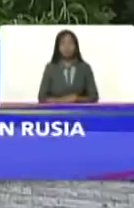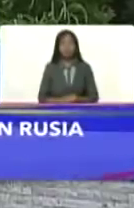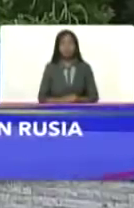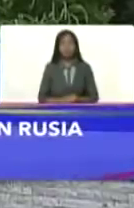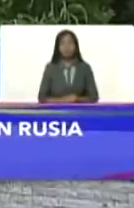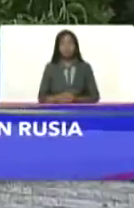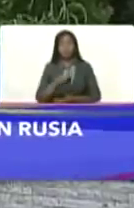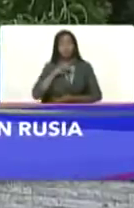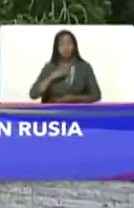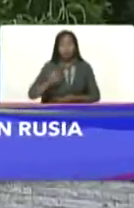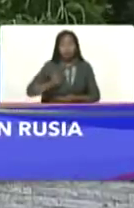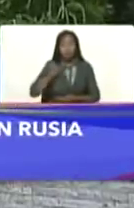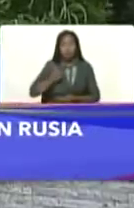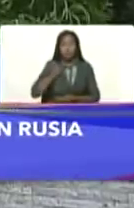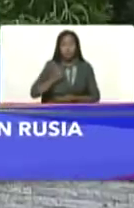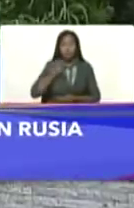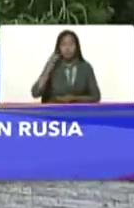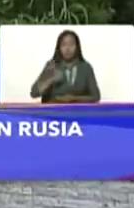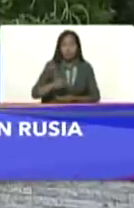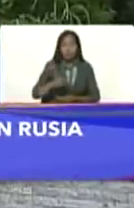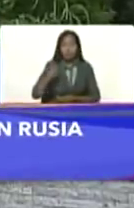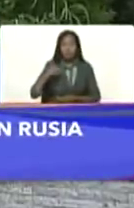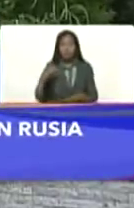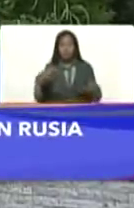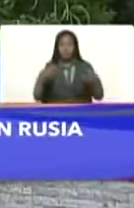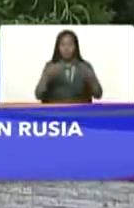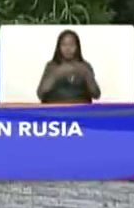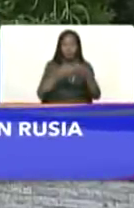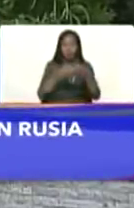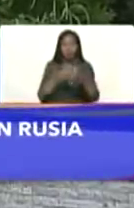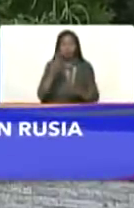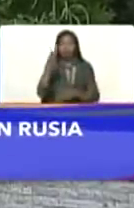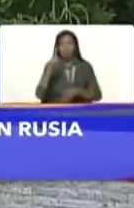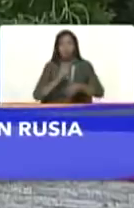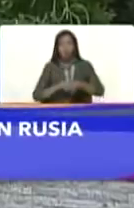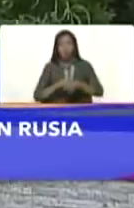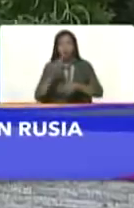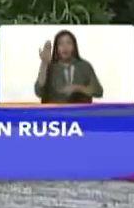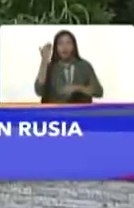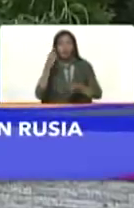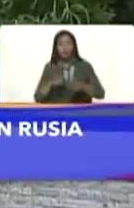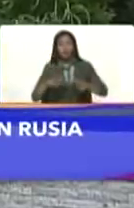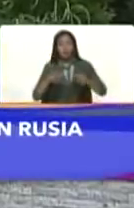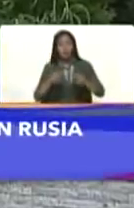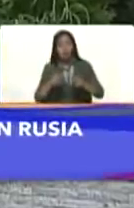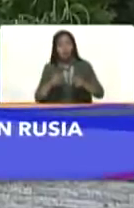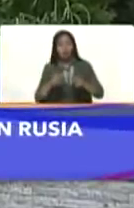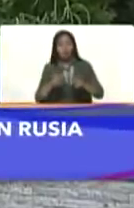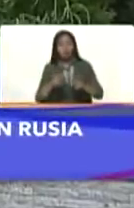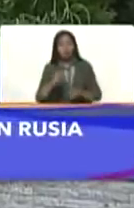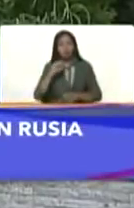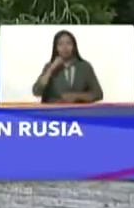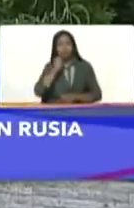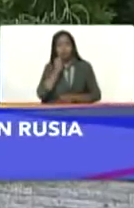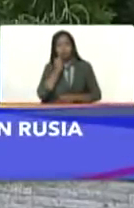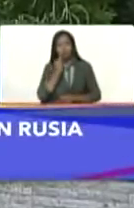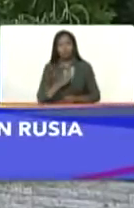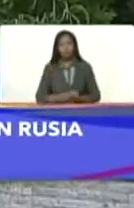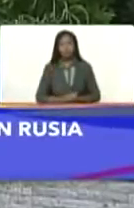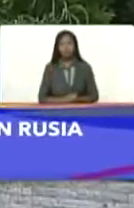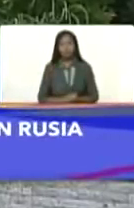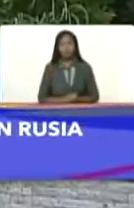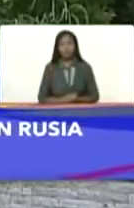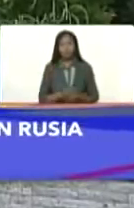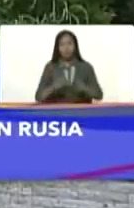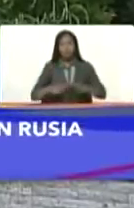Tuvimos oportunidad de tener una reunión de 2 horas ayer en el Kremlin, la sede